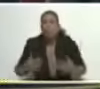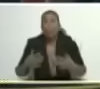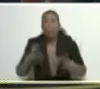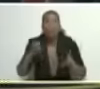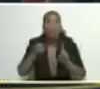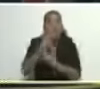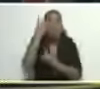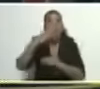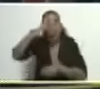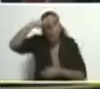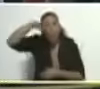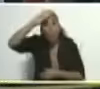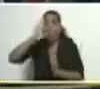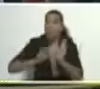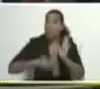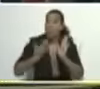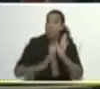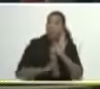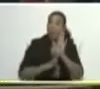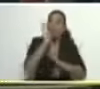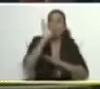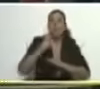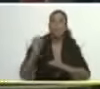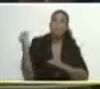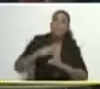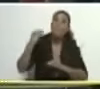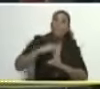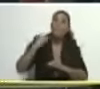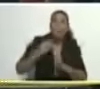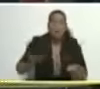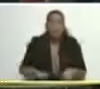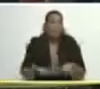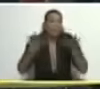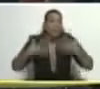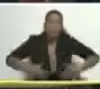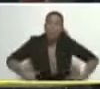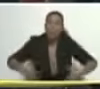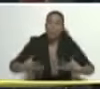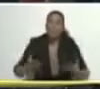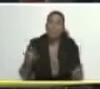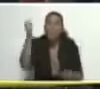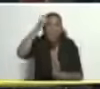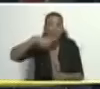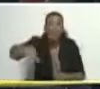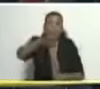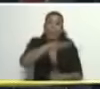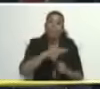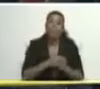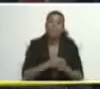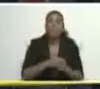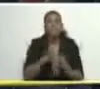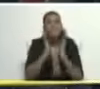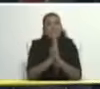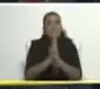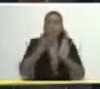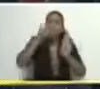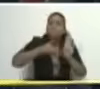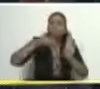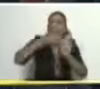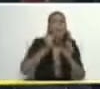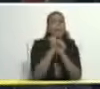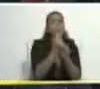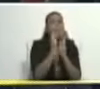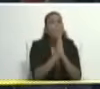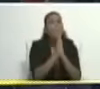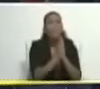impidiendo que Cuba tenga la posibilidad de llegar a la prosperidad para su pueblo. Seguimos instando